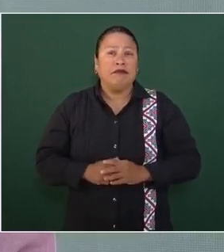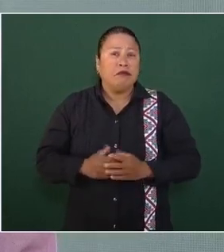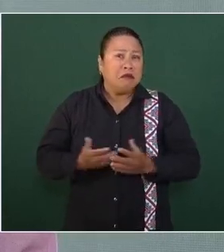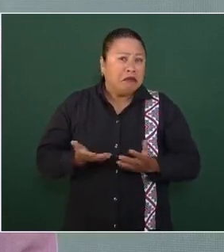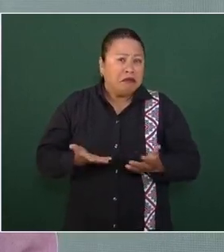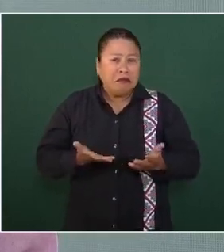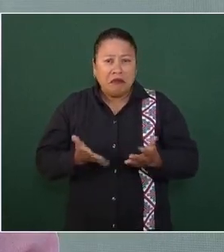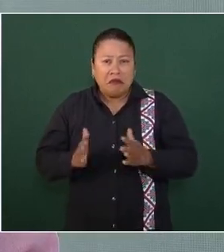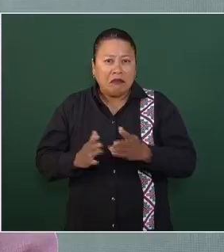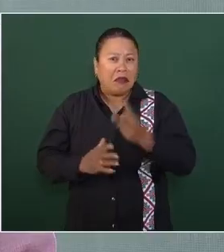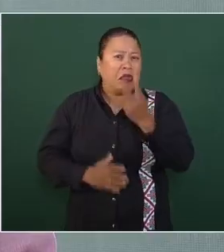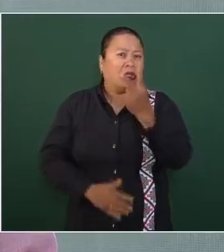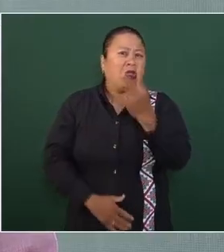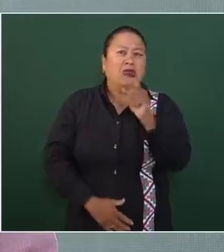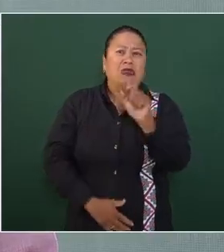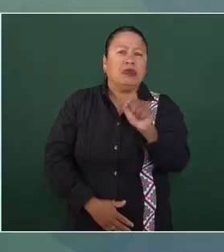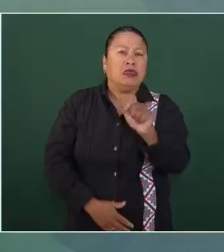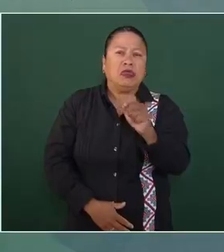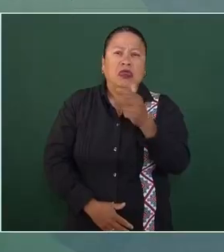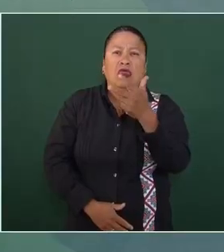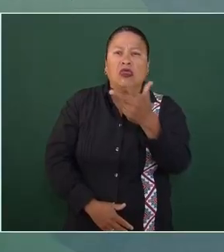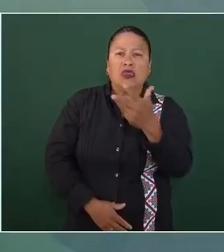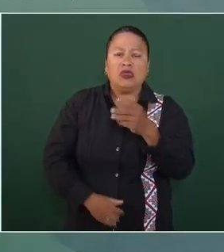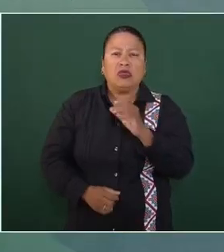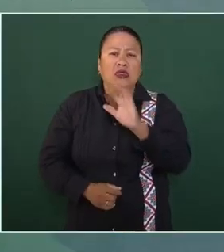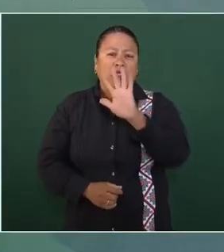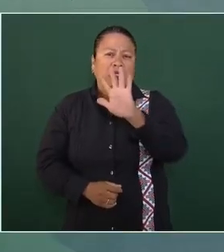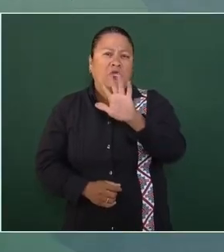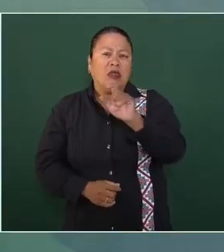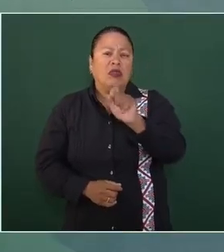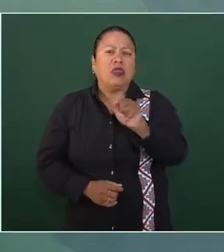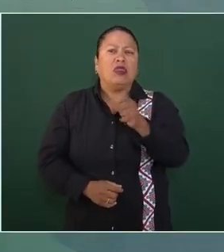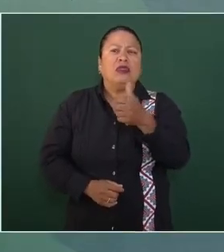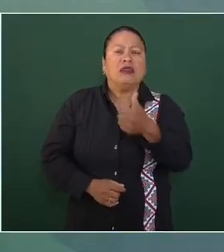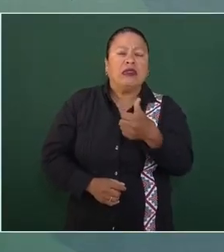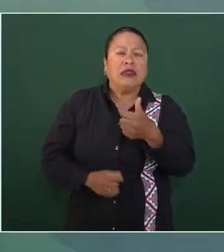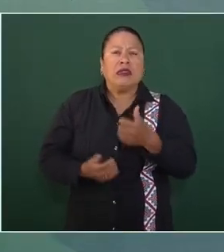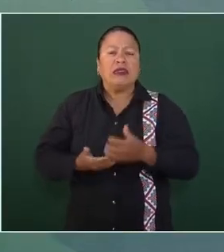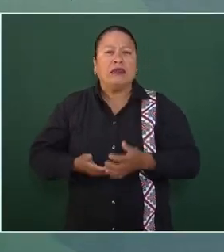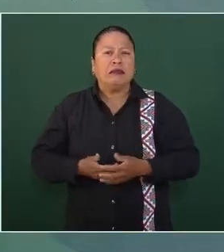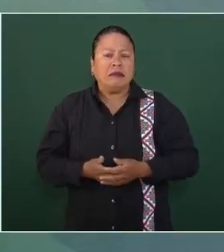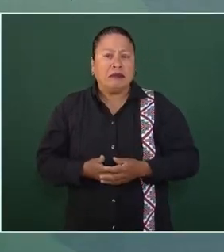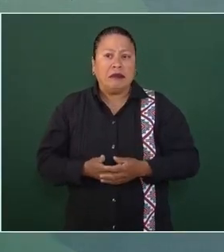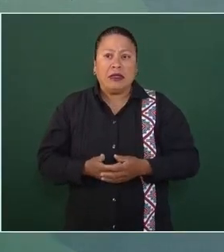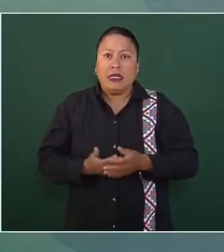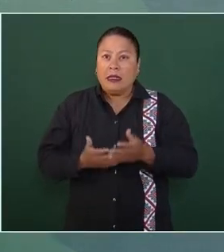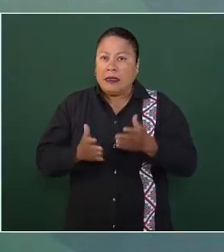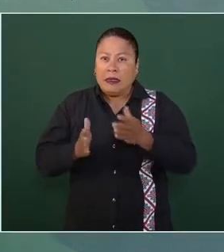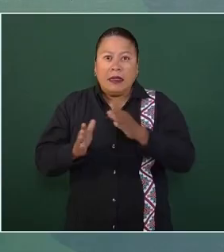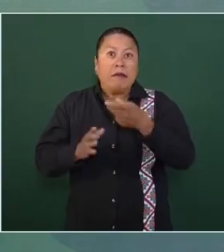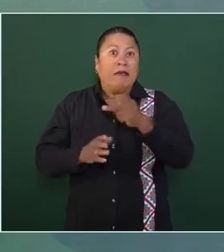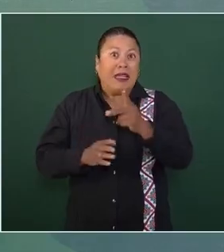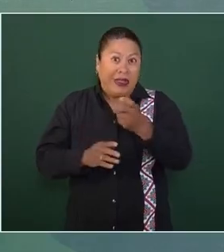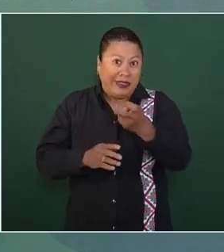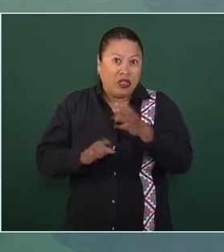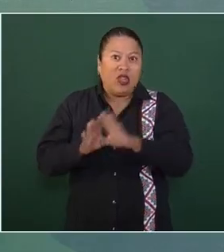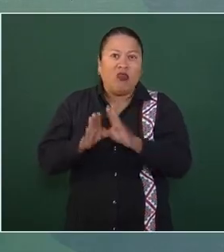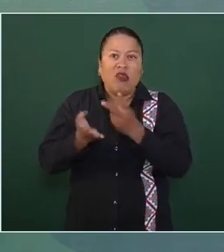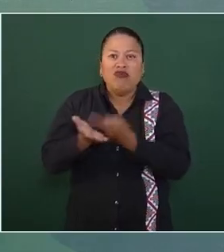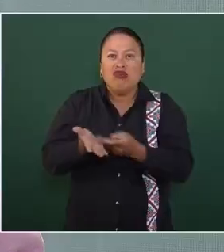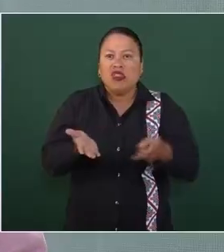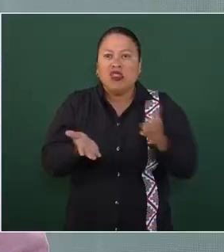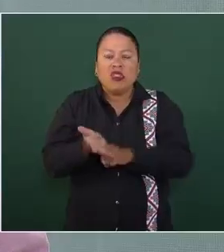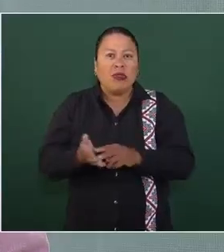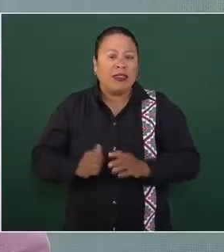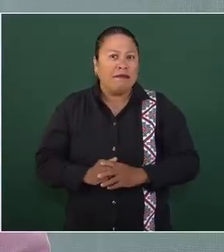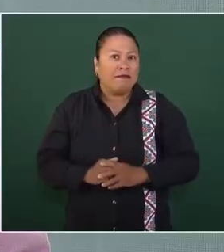dos punto ocho y cinco punto seis pero es exactamente el doble eso